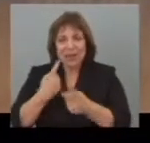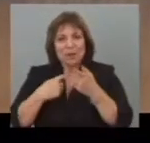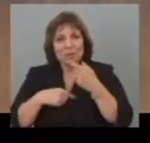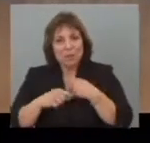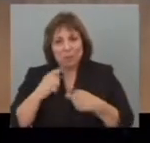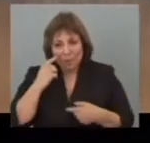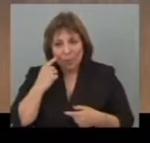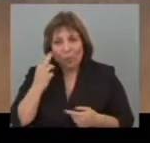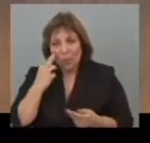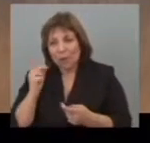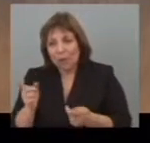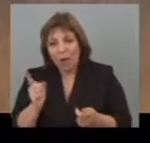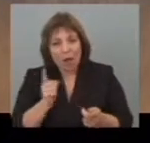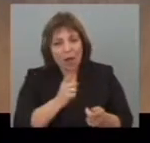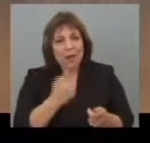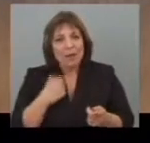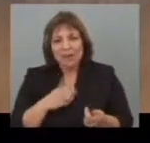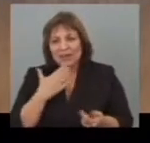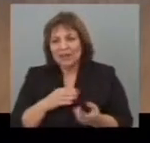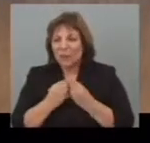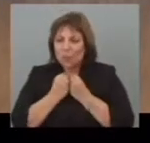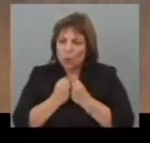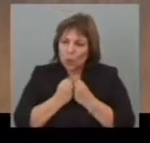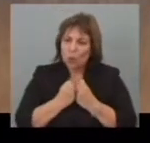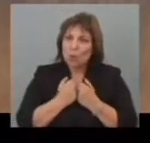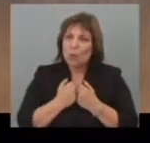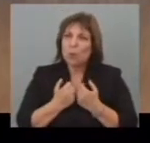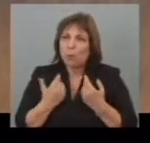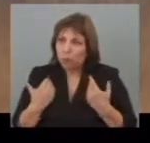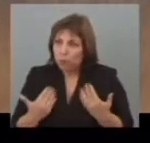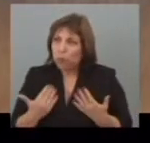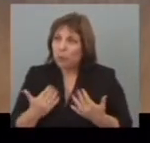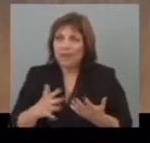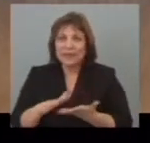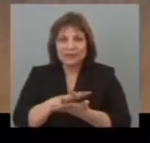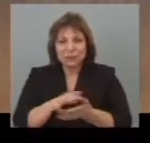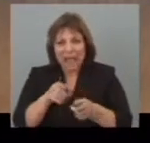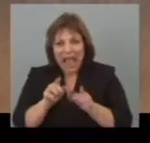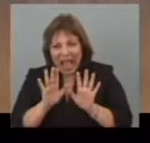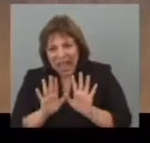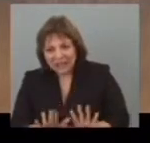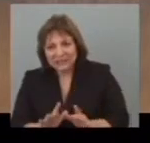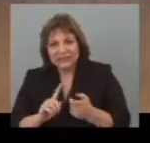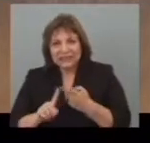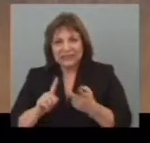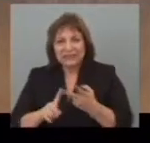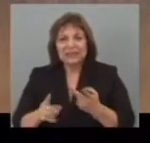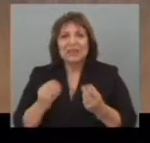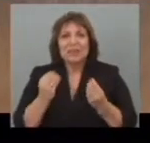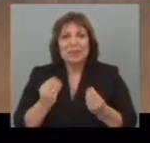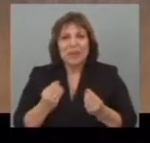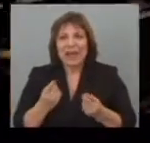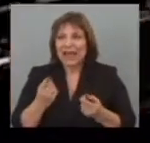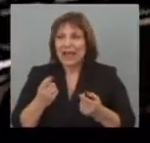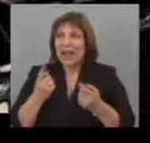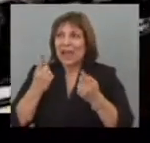estas problemáticas, entender cómo se pueden llegar a generar este tipo de situaciones en ámbitos concebidos para el